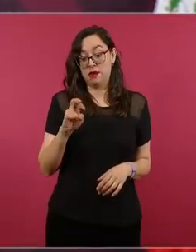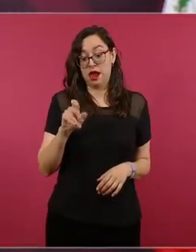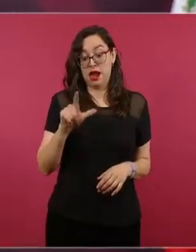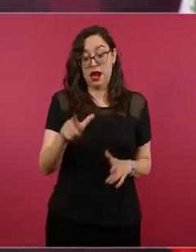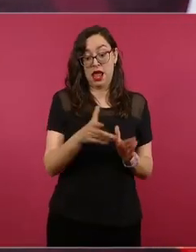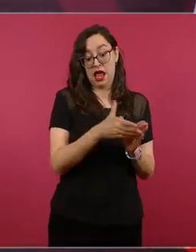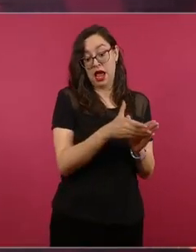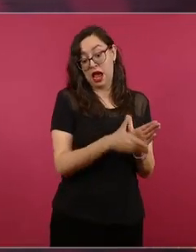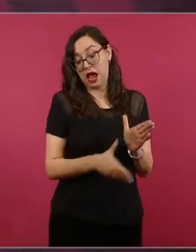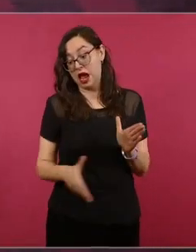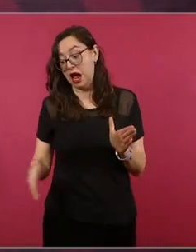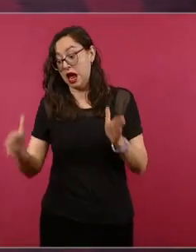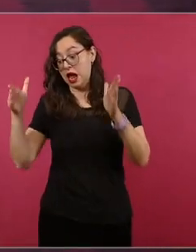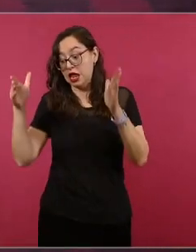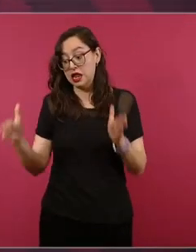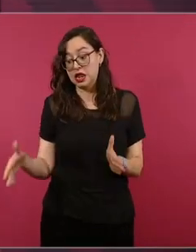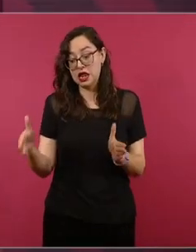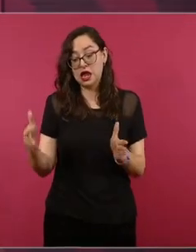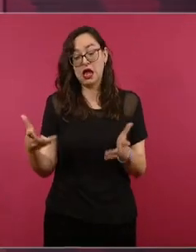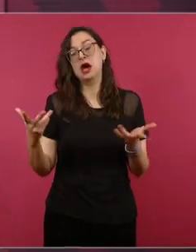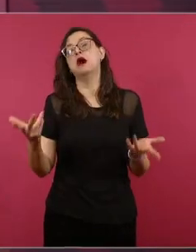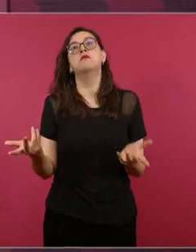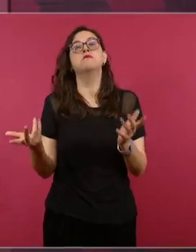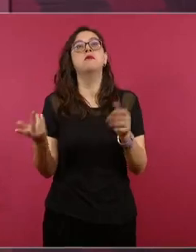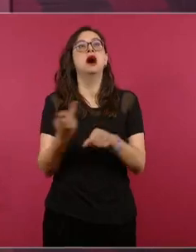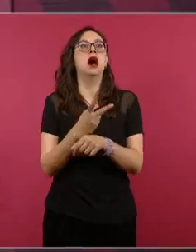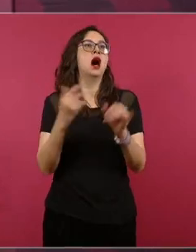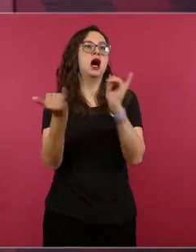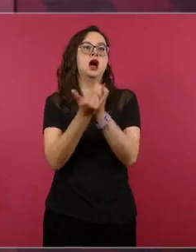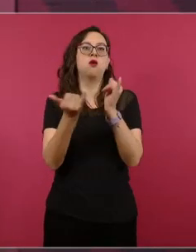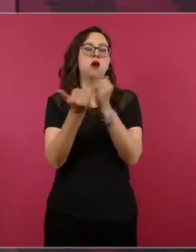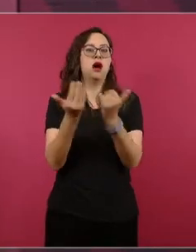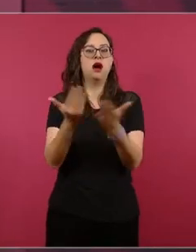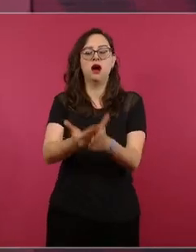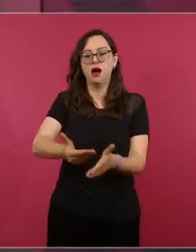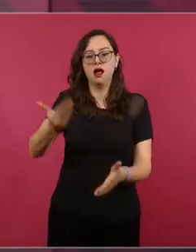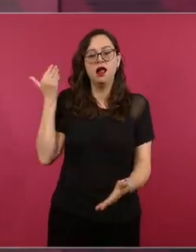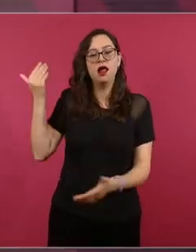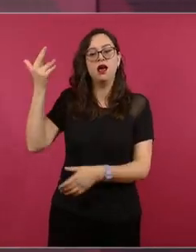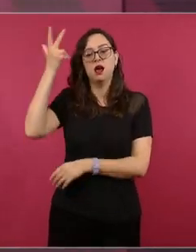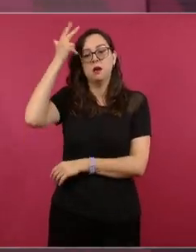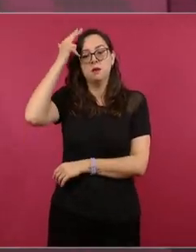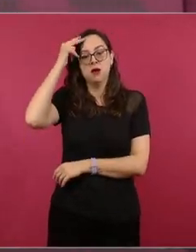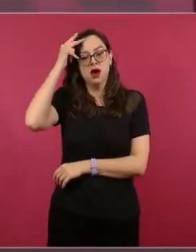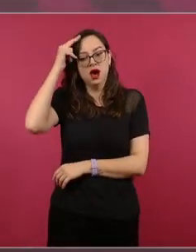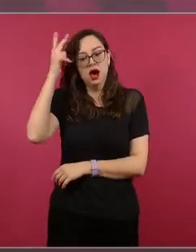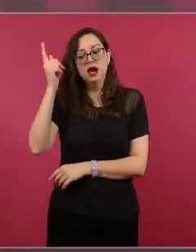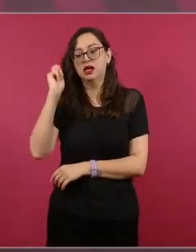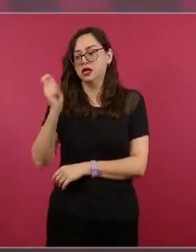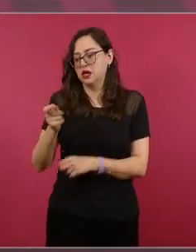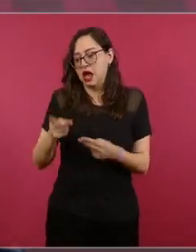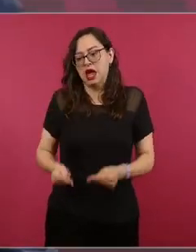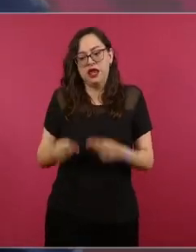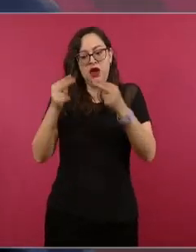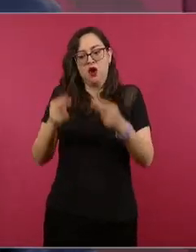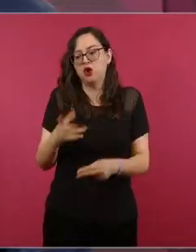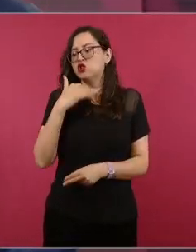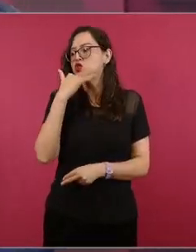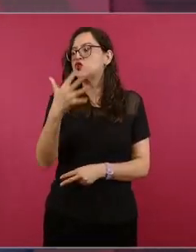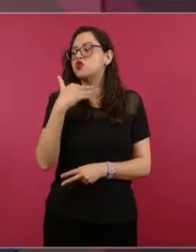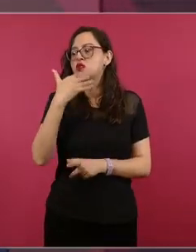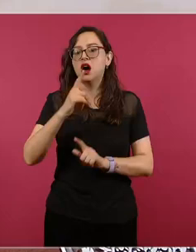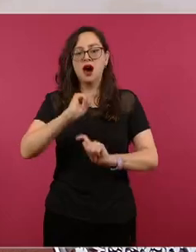neoliberalismo es neoporfirismo, es sinónimo de privatización y de corrupción.